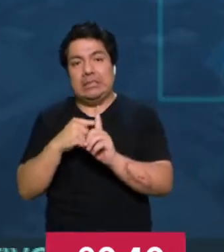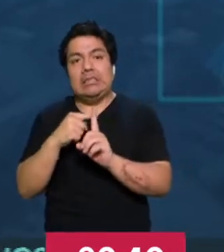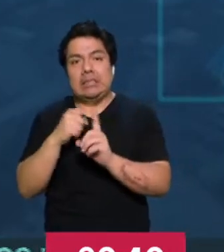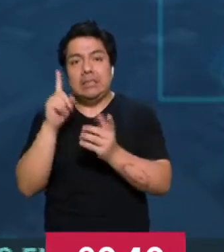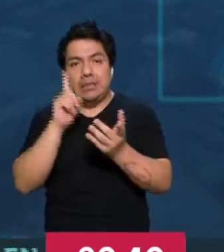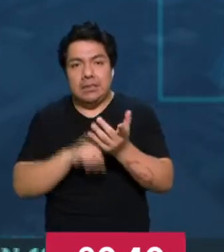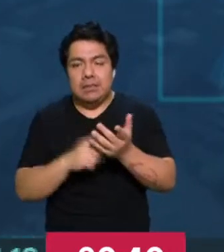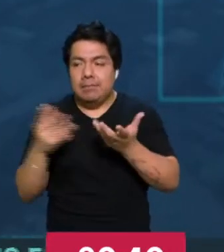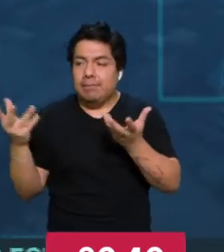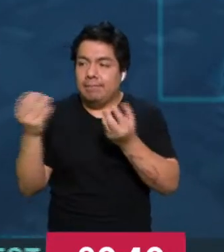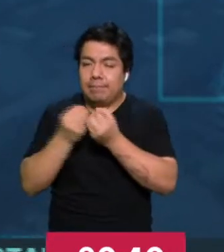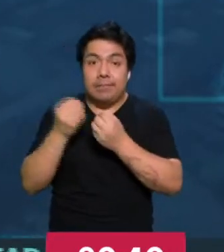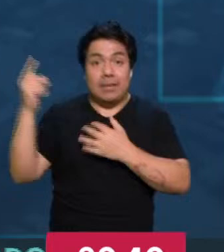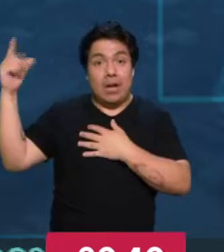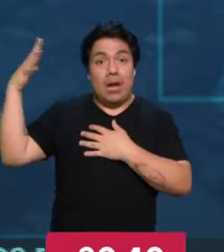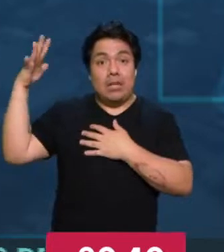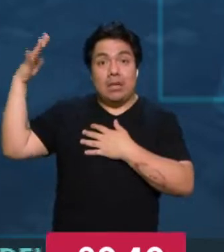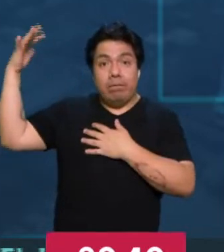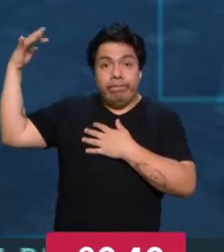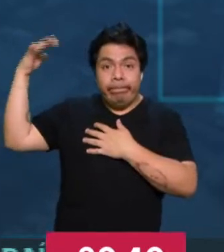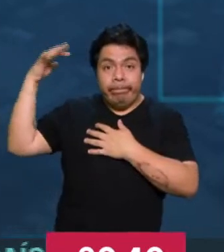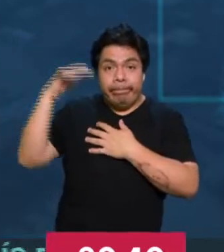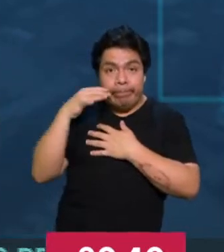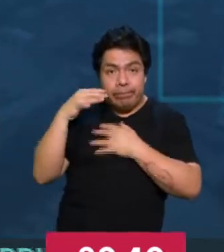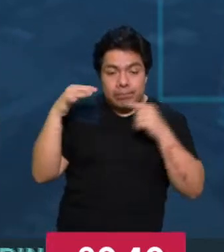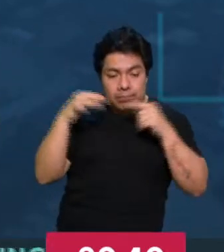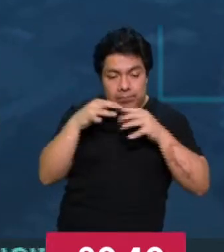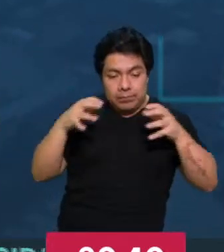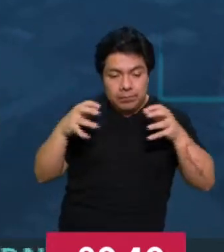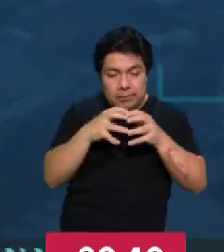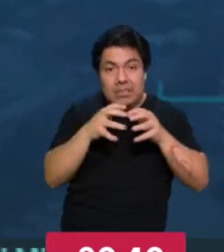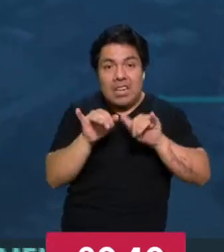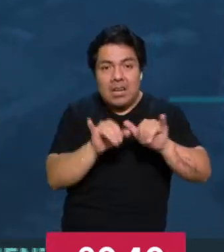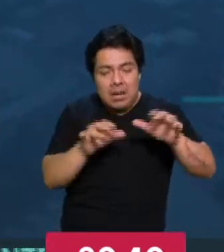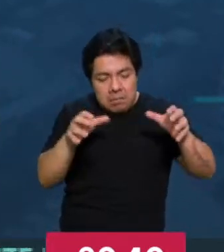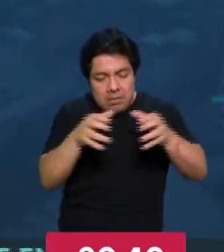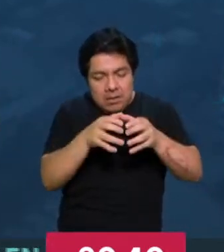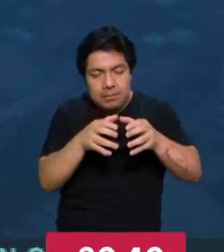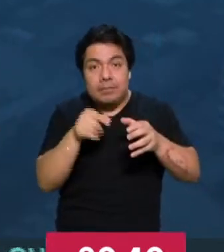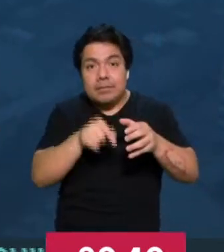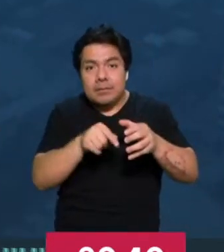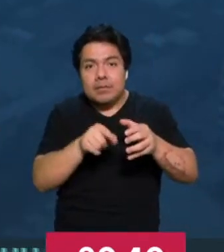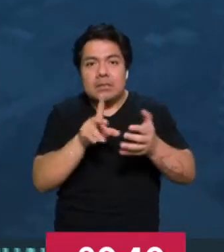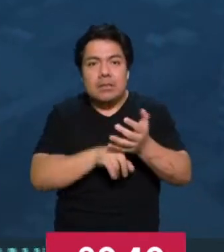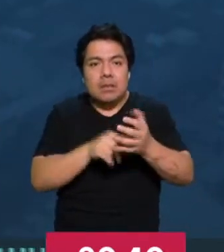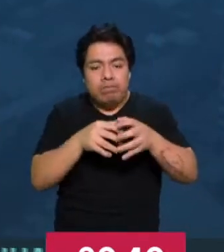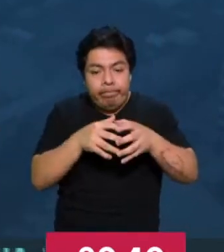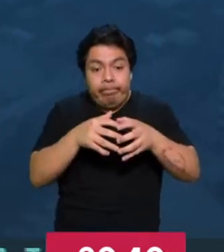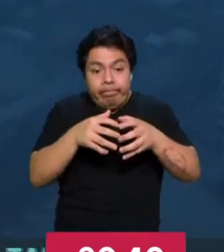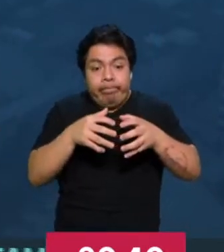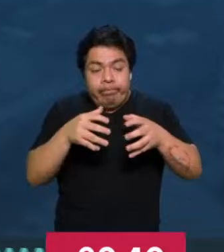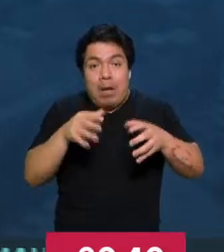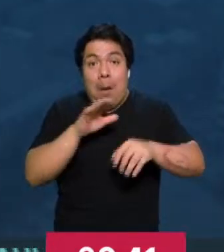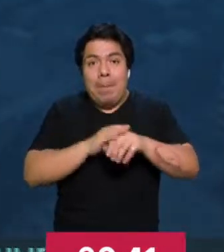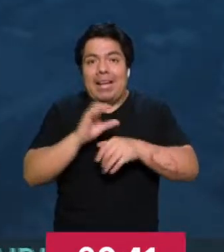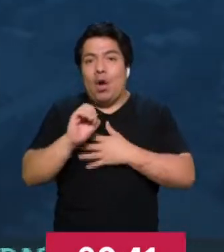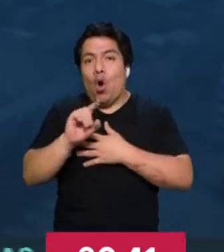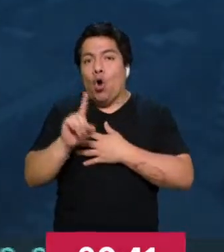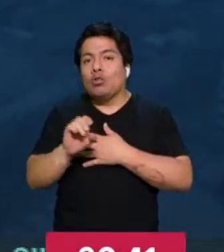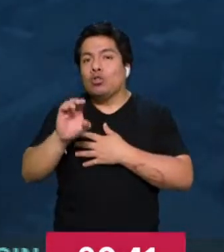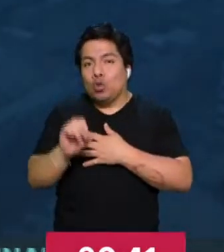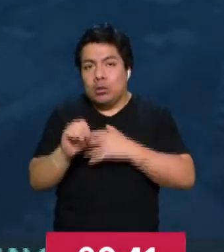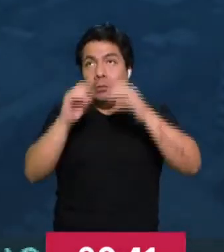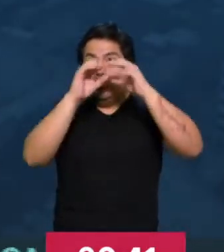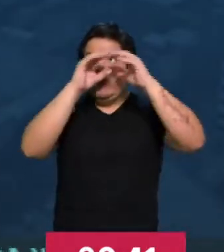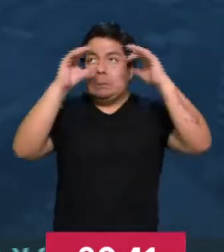hay una interacción con los rayos del sol y esto genera interacciones fotoquímicas que genera que se vaya produciendo más ozono y entonces